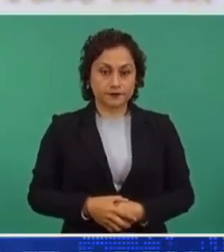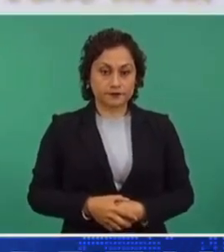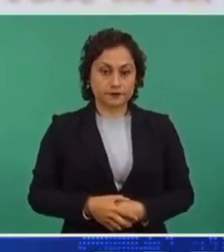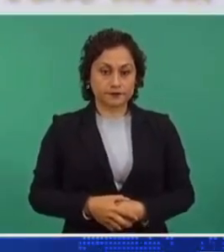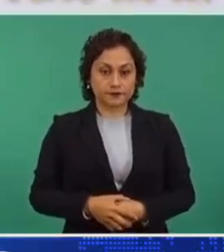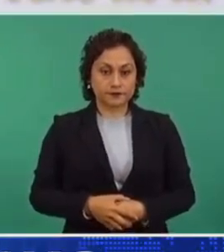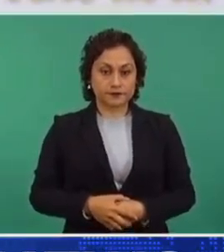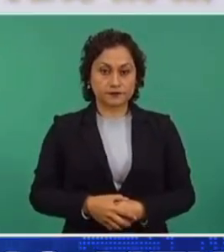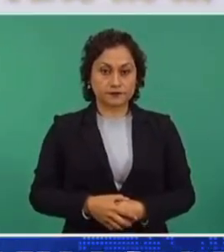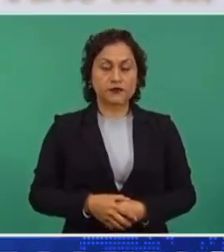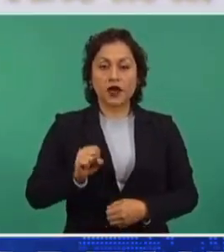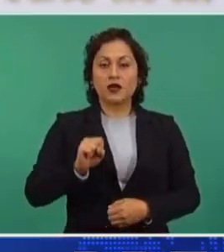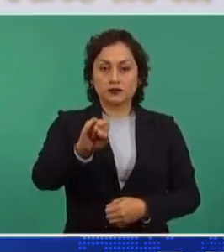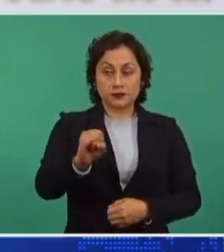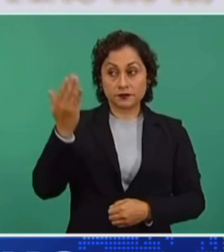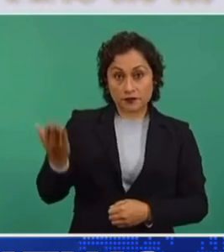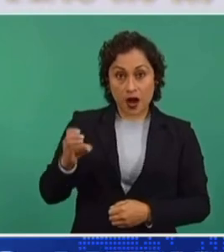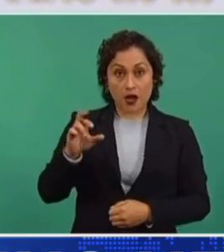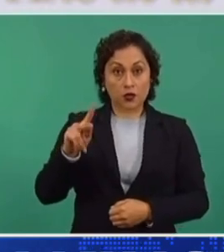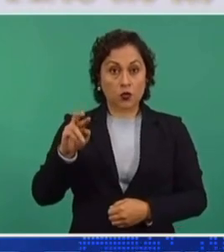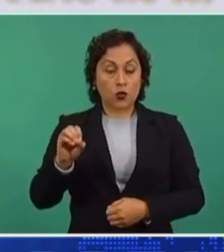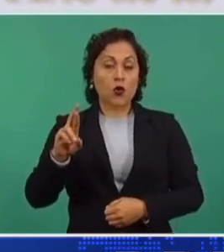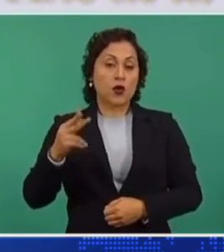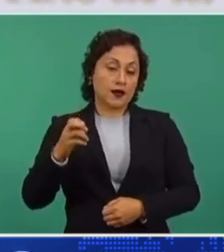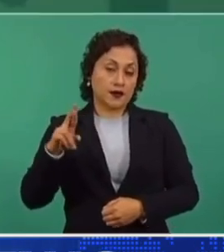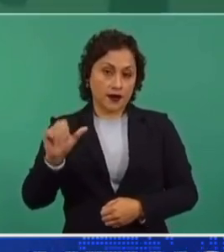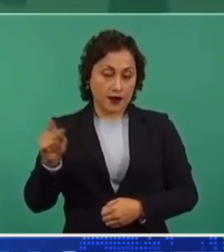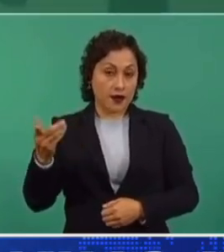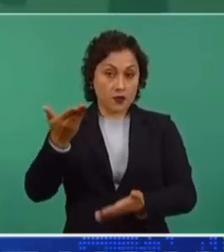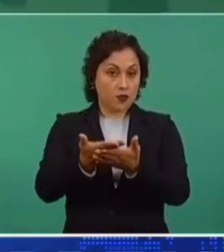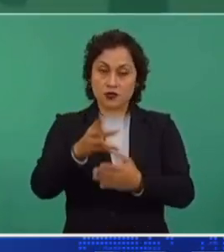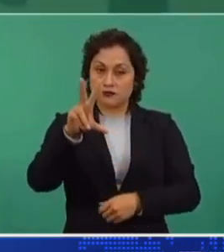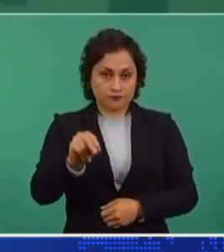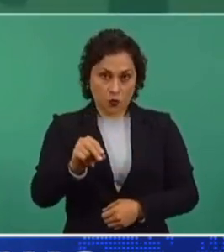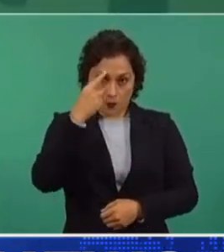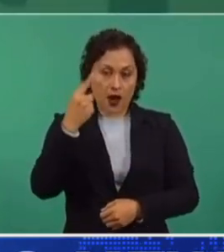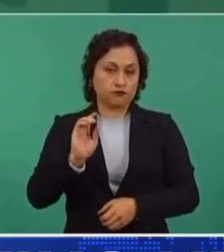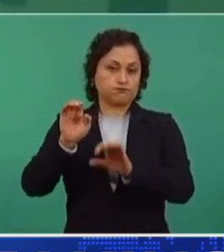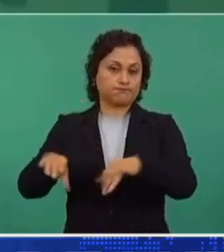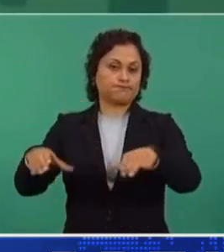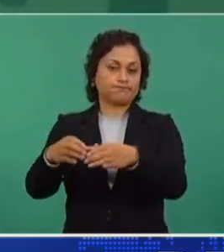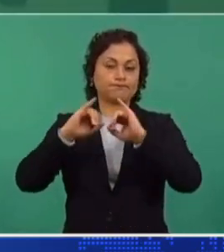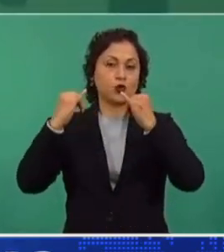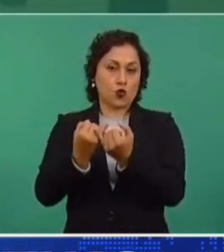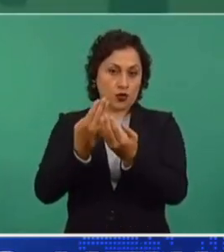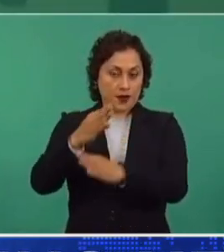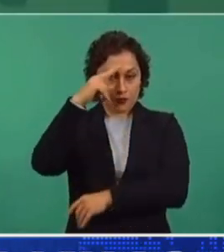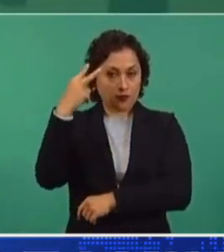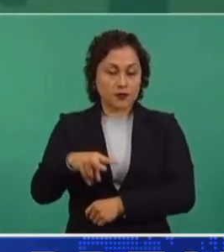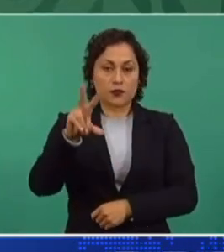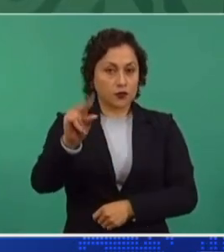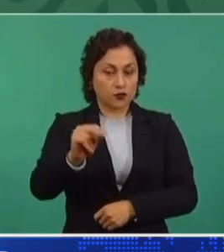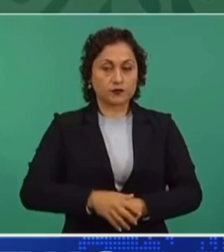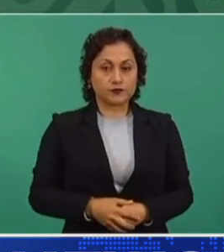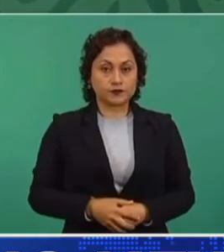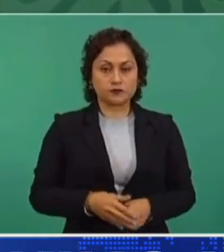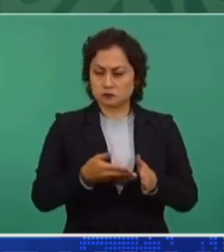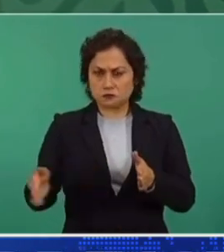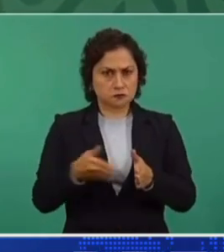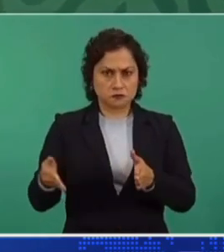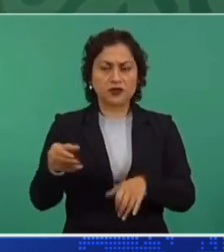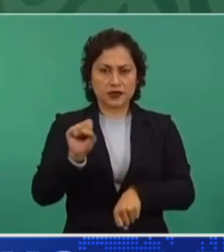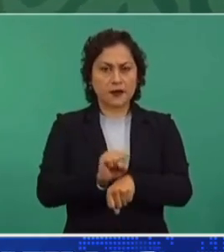no va a ser el propuesto Arturo Herrera para el Banco de México. Voy a enviar en esta